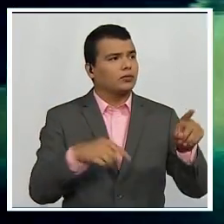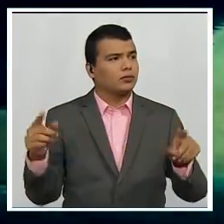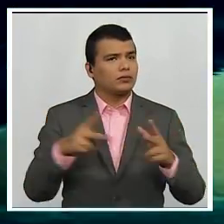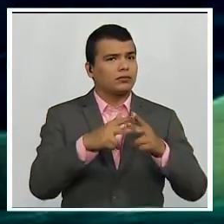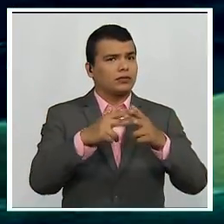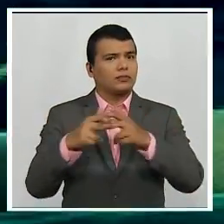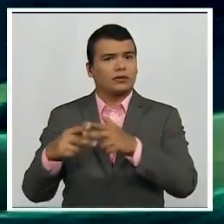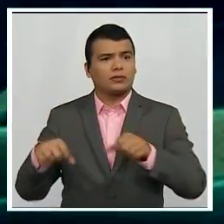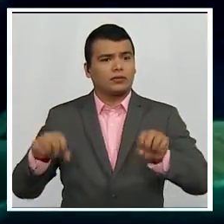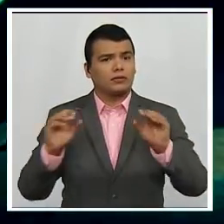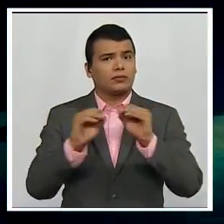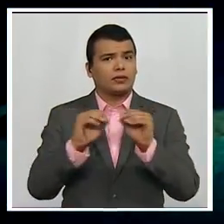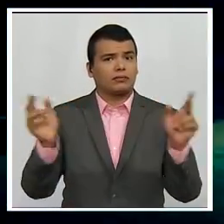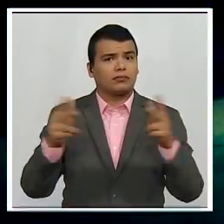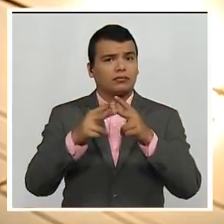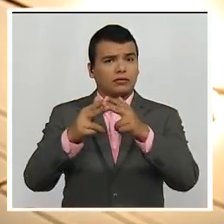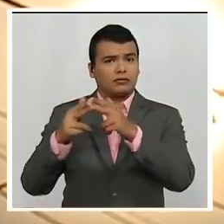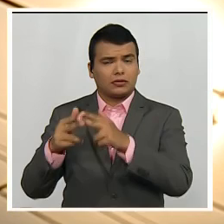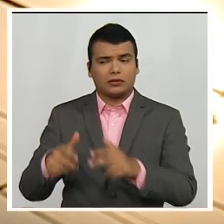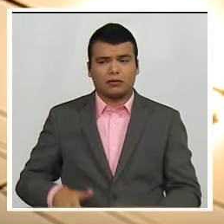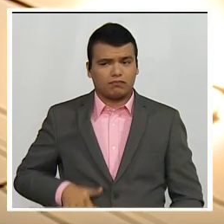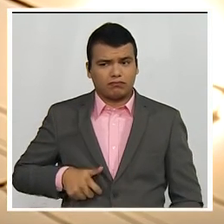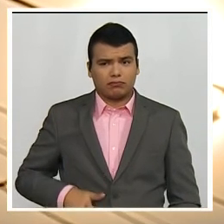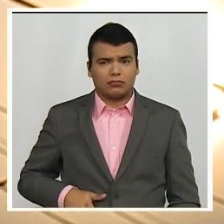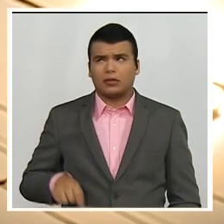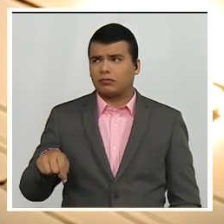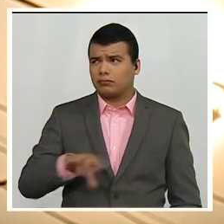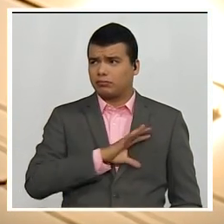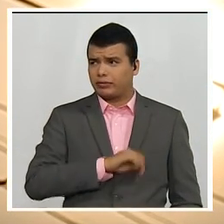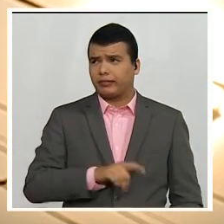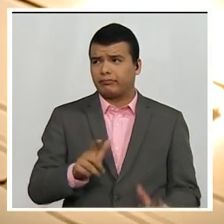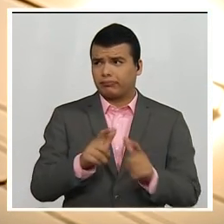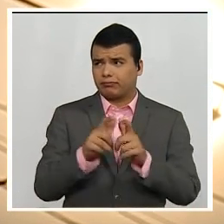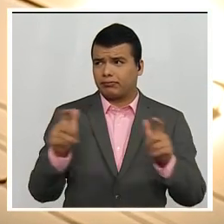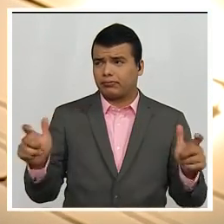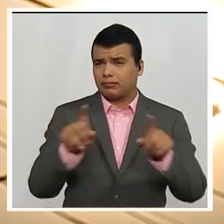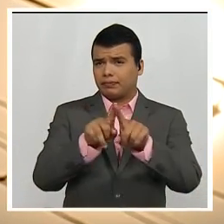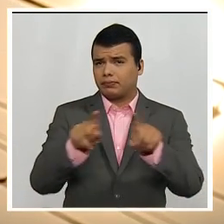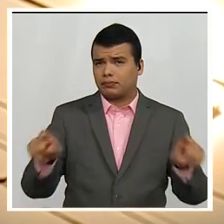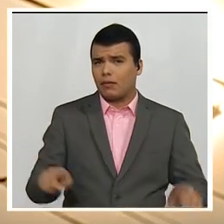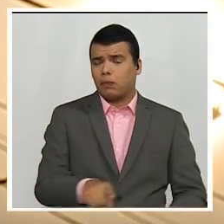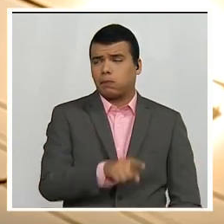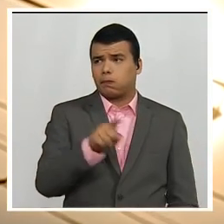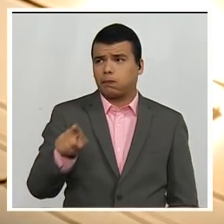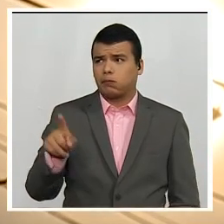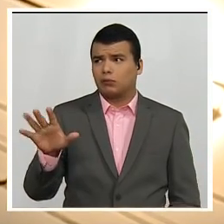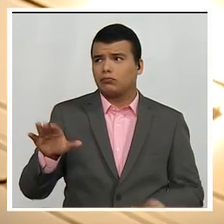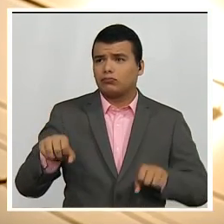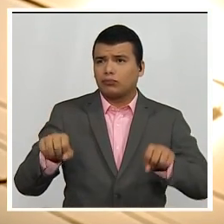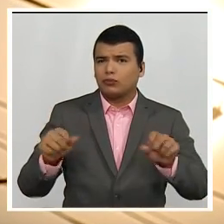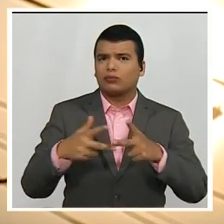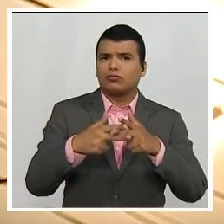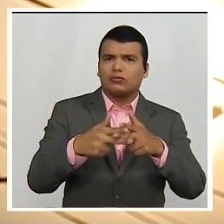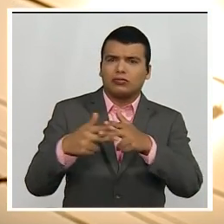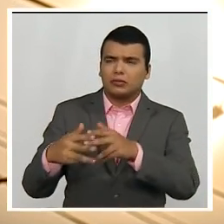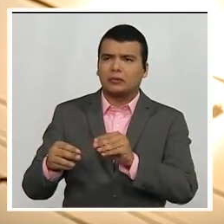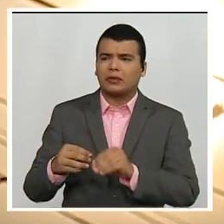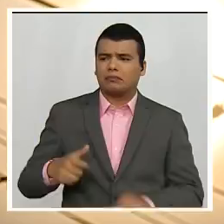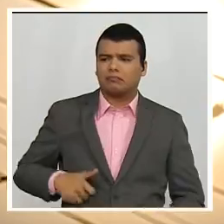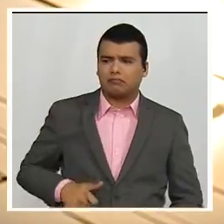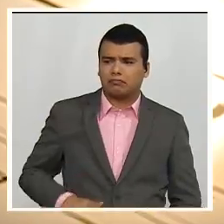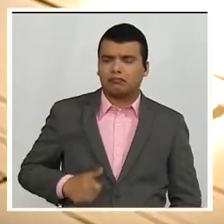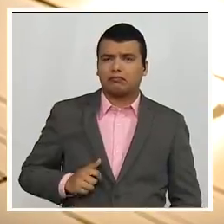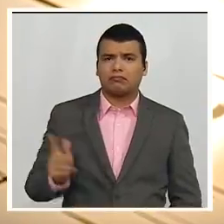en el tiempo así así de aquí en cali hay muchas cosas muchas partes de esos que alquilan motos que alquilan